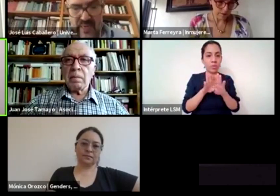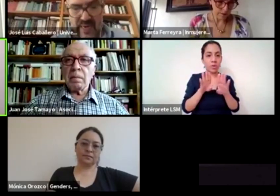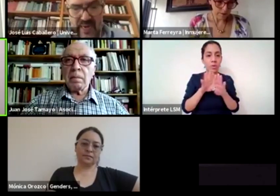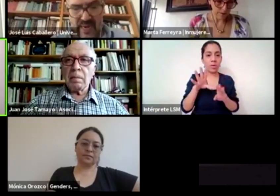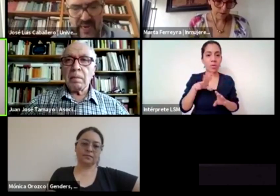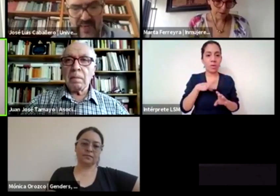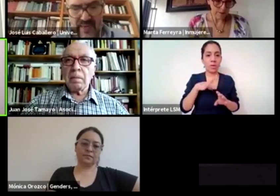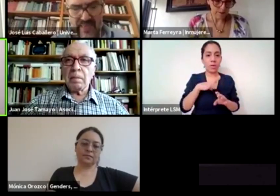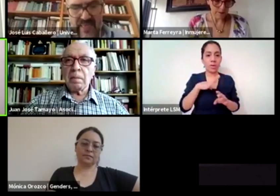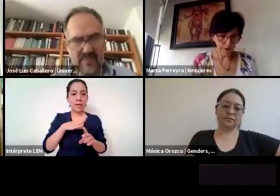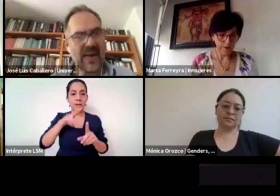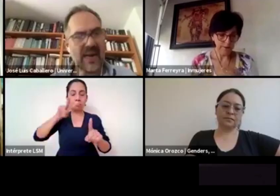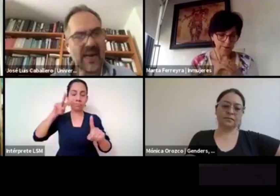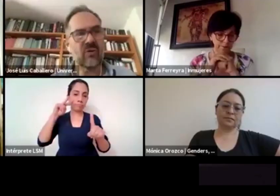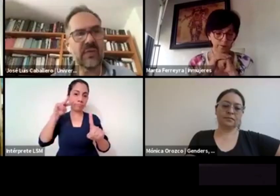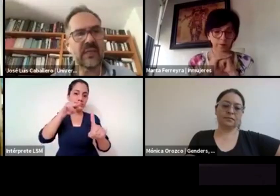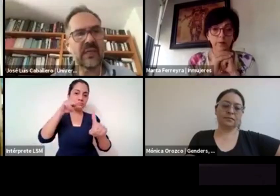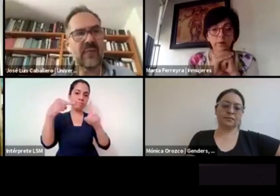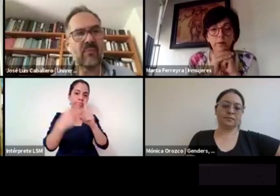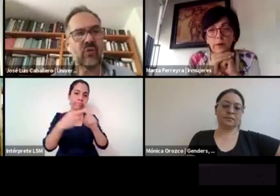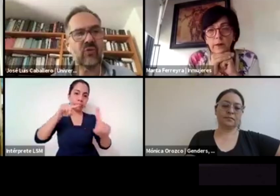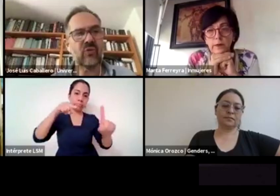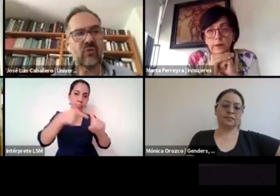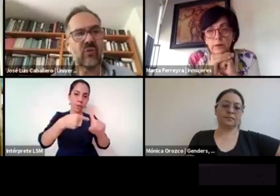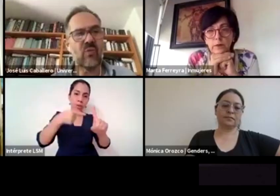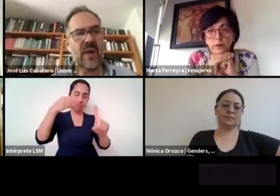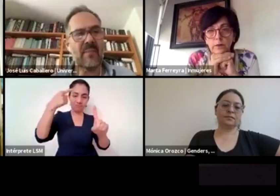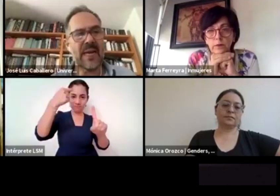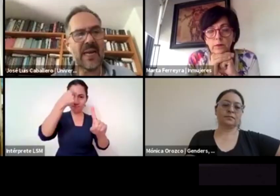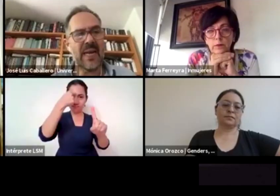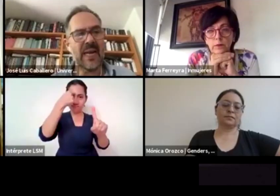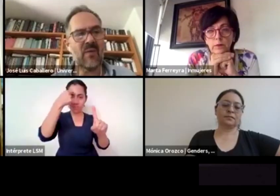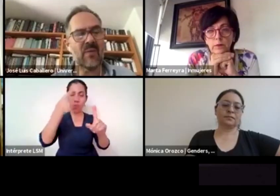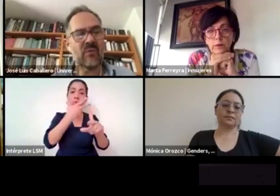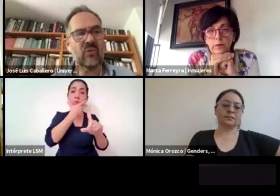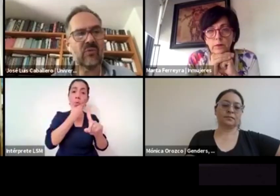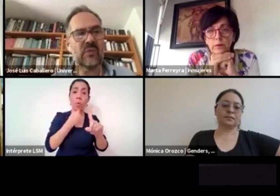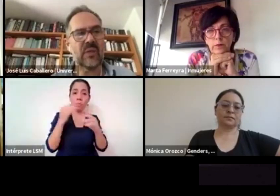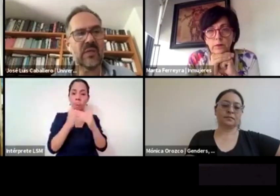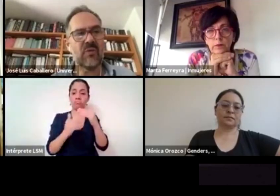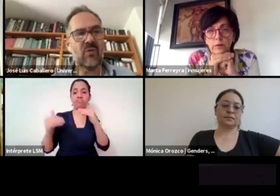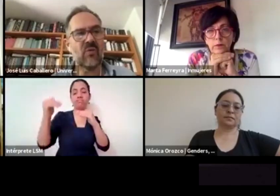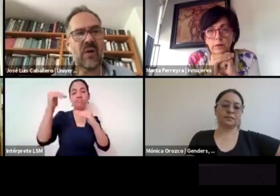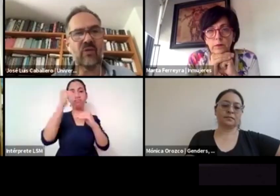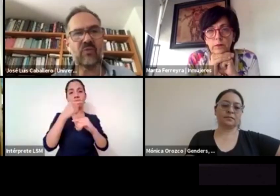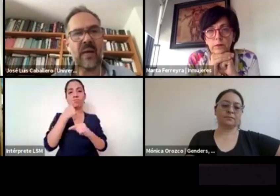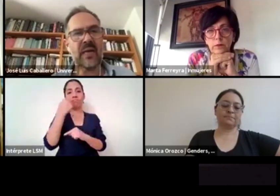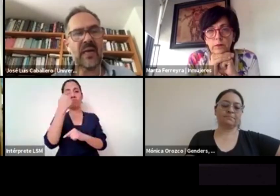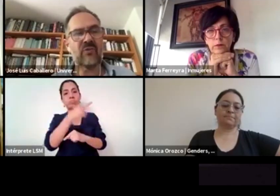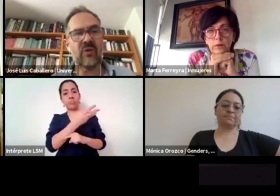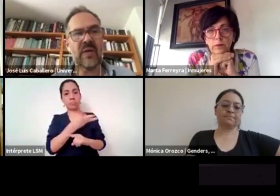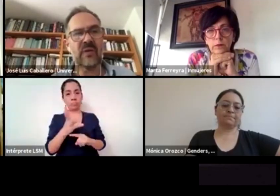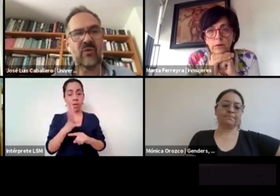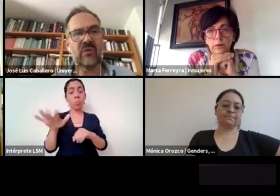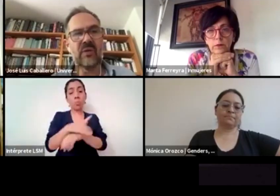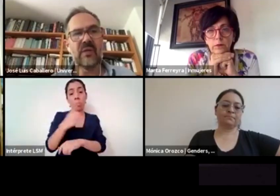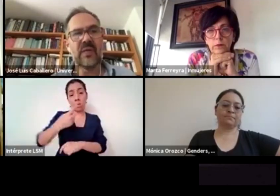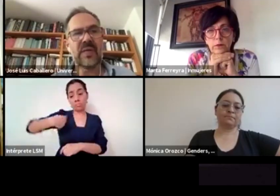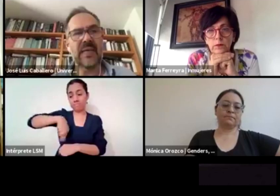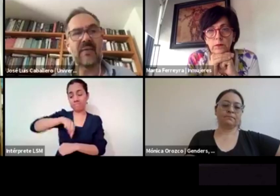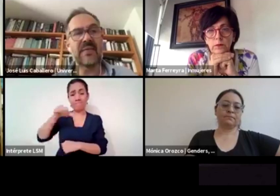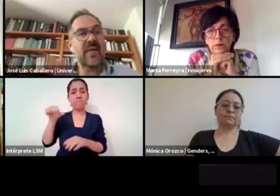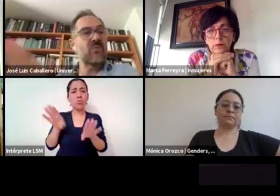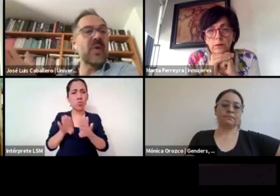desbaratar Yo creo que tenemos una manera o hemos sido educados para relacionarnos